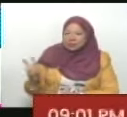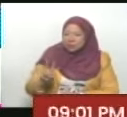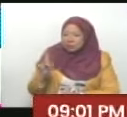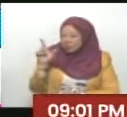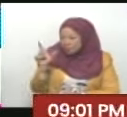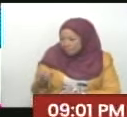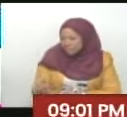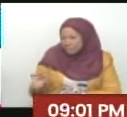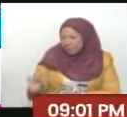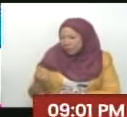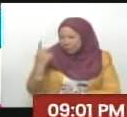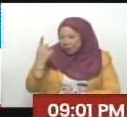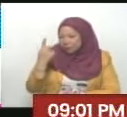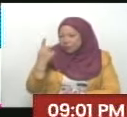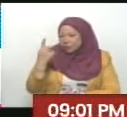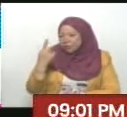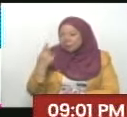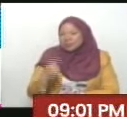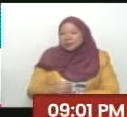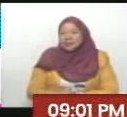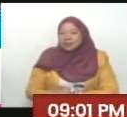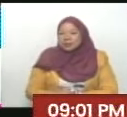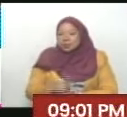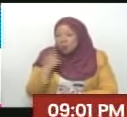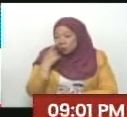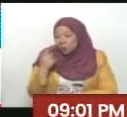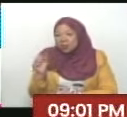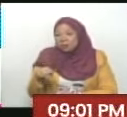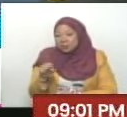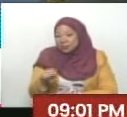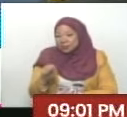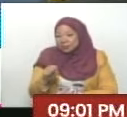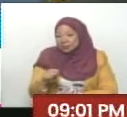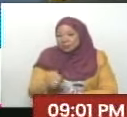veremos. Lo veremos.